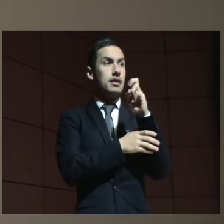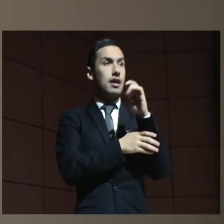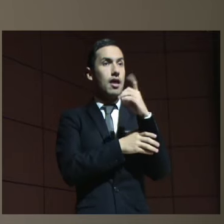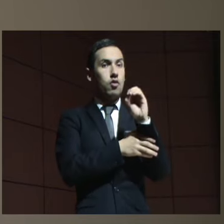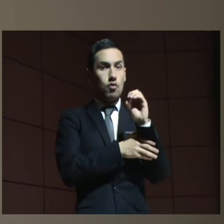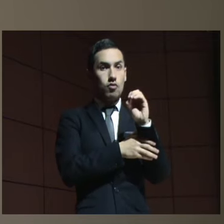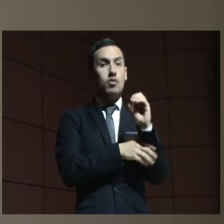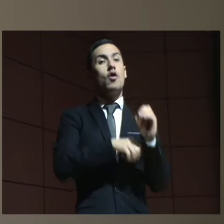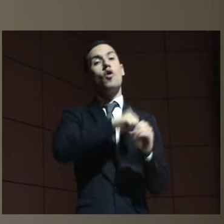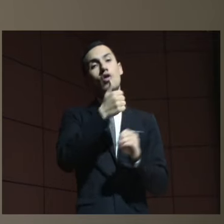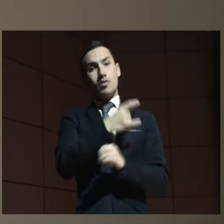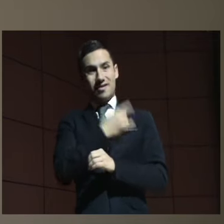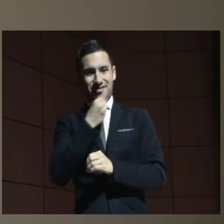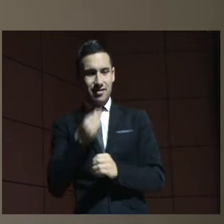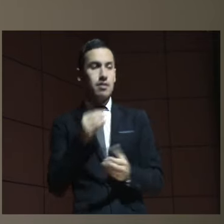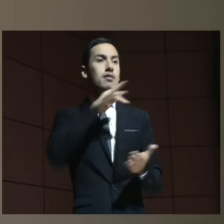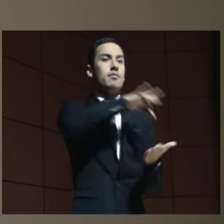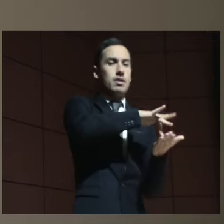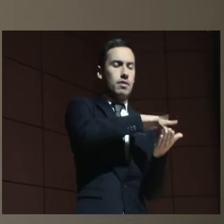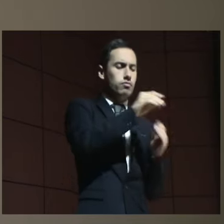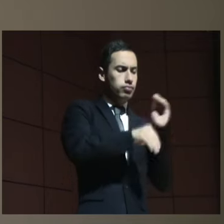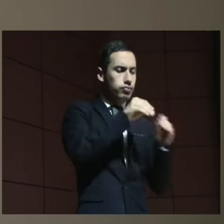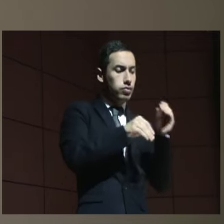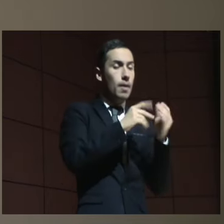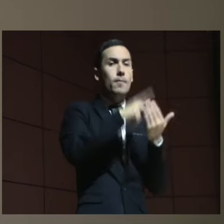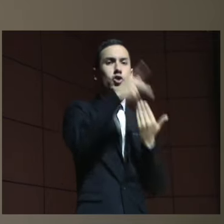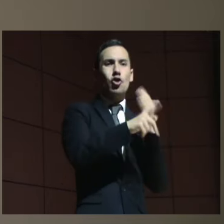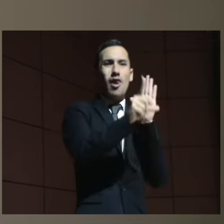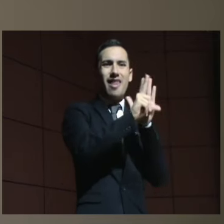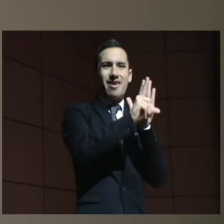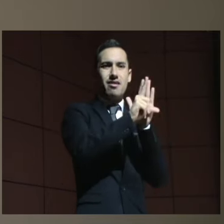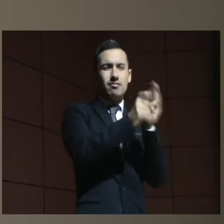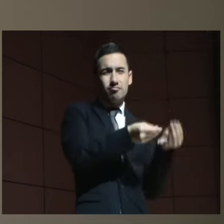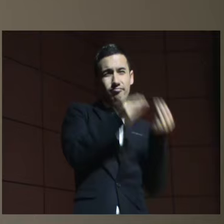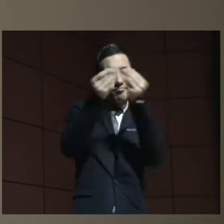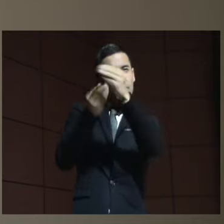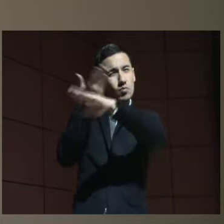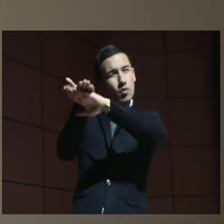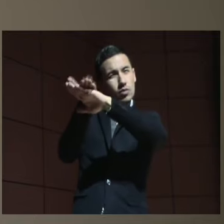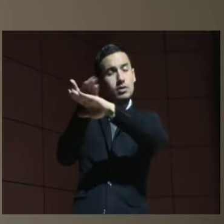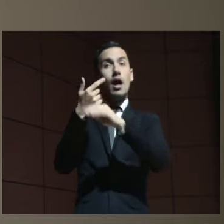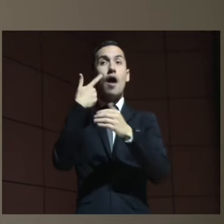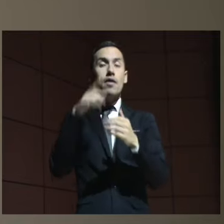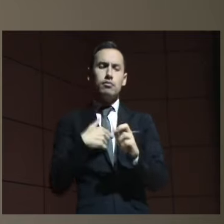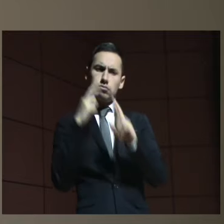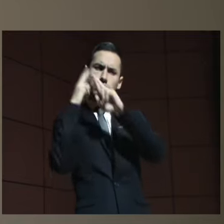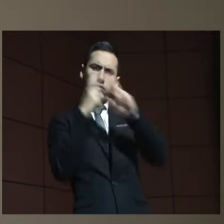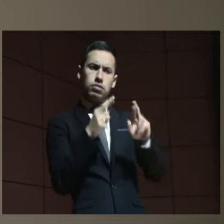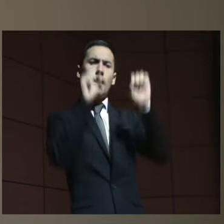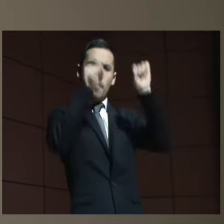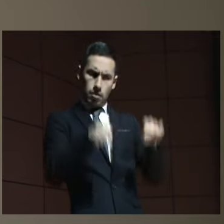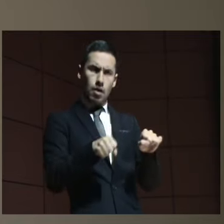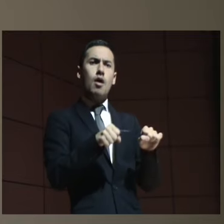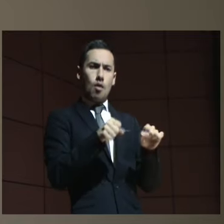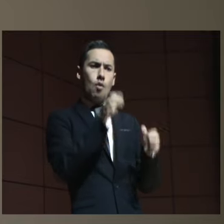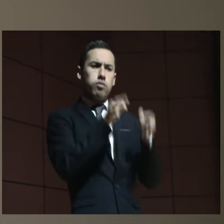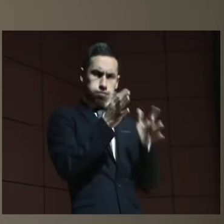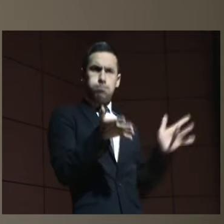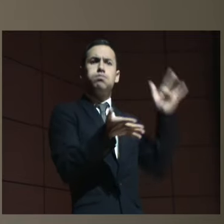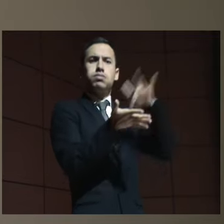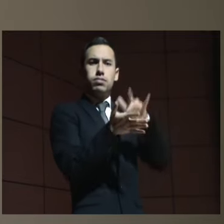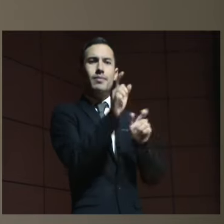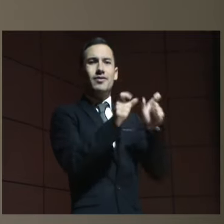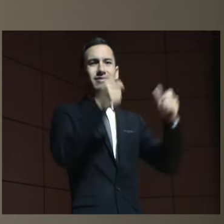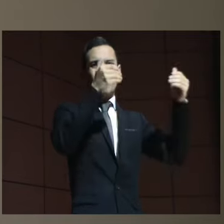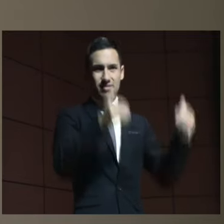de Colombia, estamos trabajando en un proyecto de ley para el reconocimiento de la capacidad jurídica